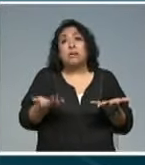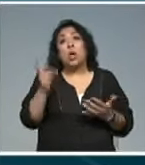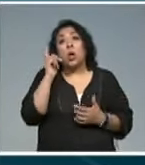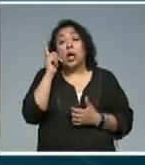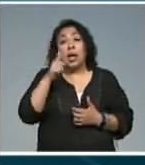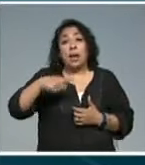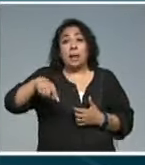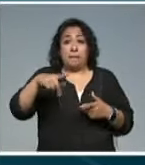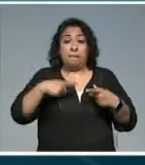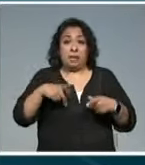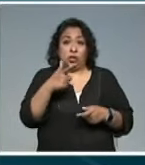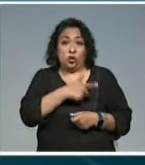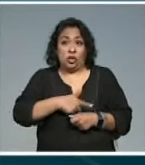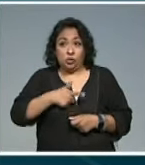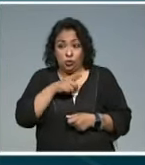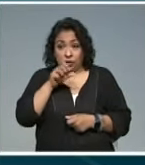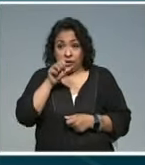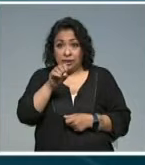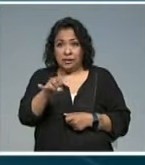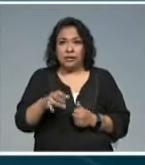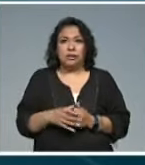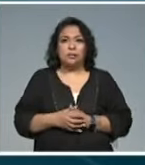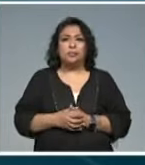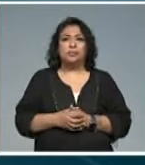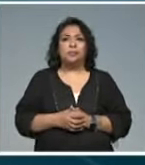esperamos que a la gente, yo creo que les va a gustar.